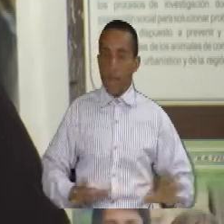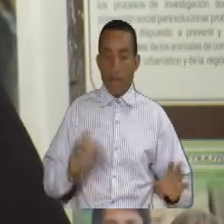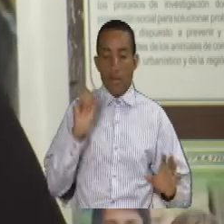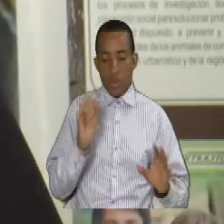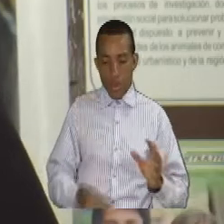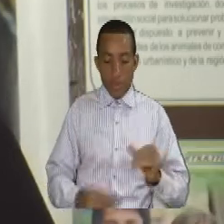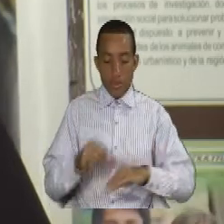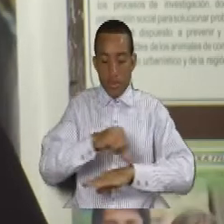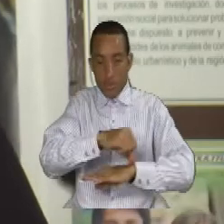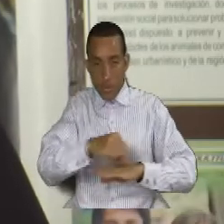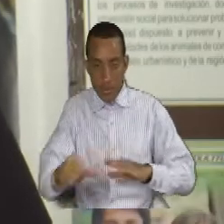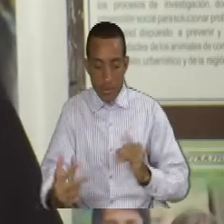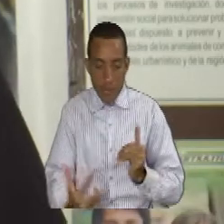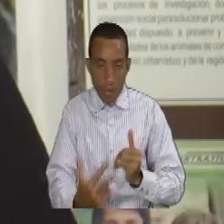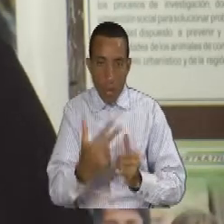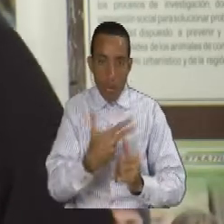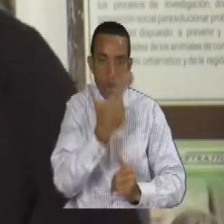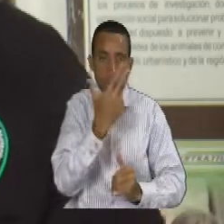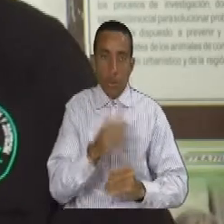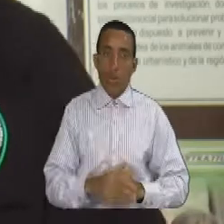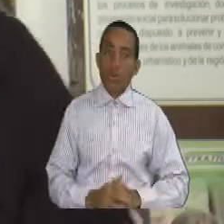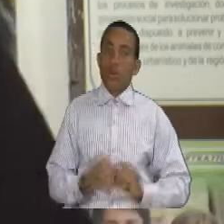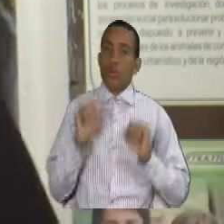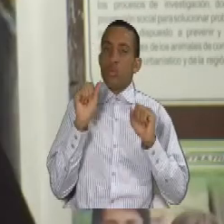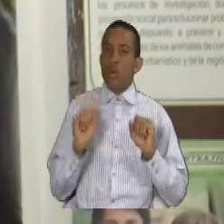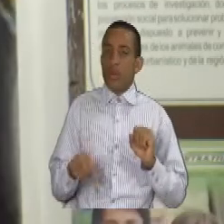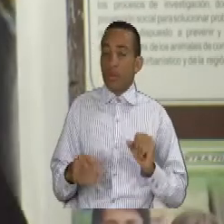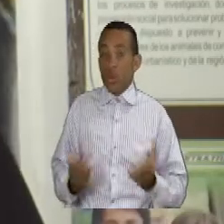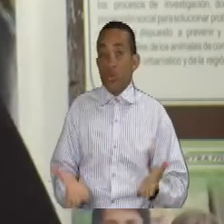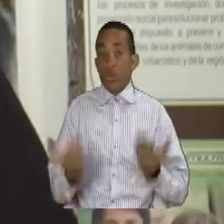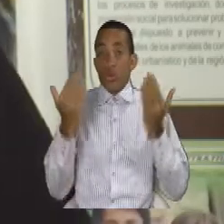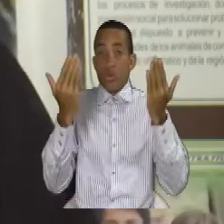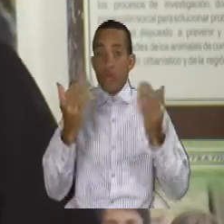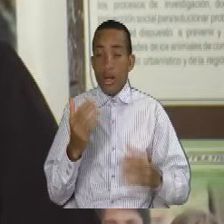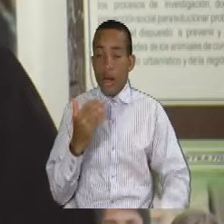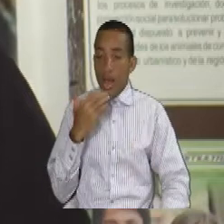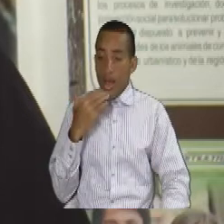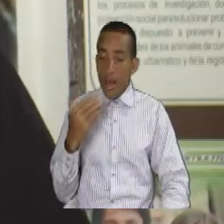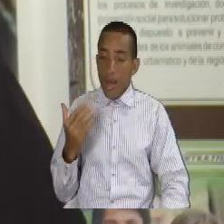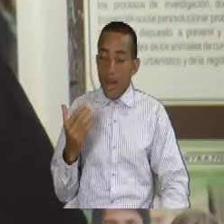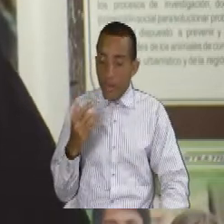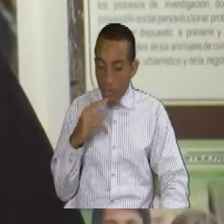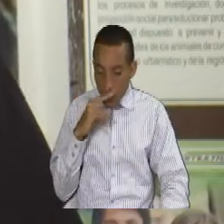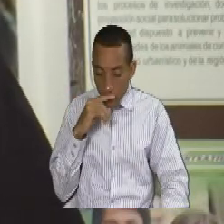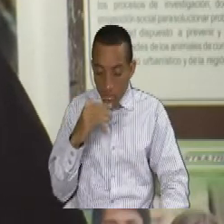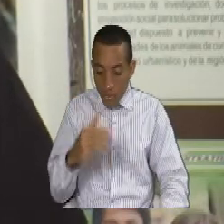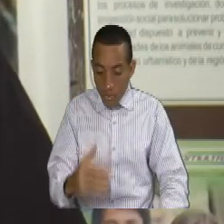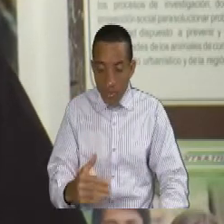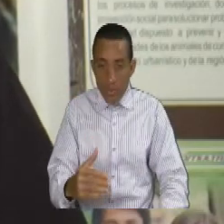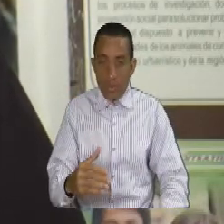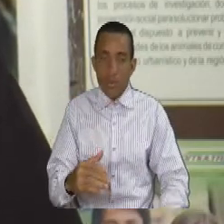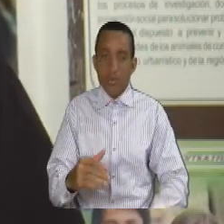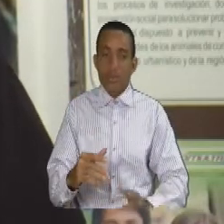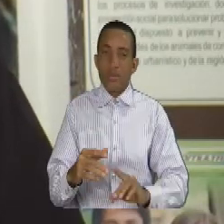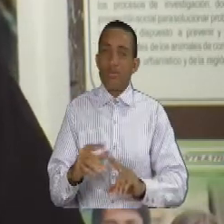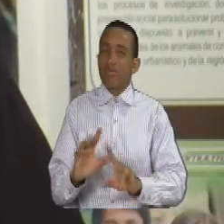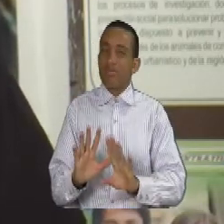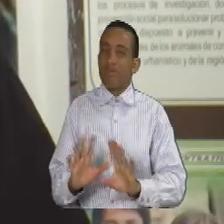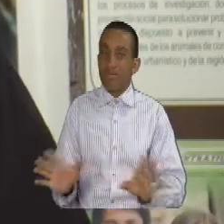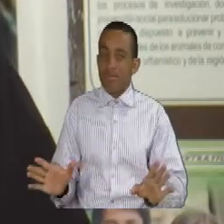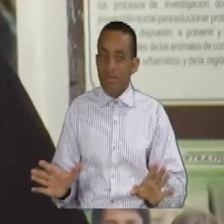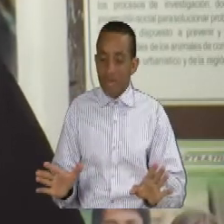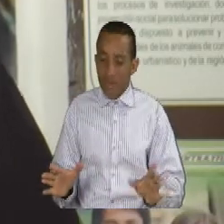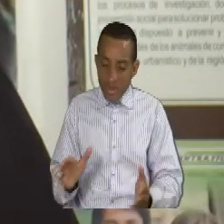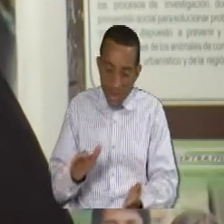cirugía. ¿Y esto en qué nos va a beneficiar? Nos va a beneficiar en que los animales se haga un control de su natalidad y también